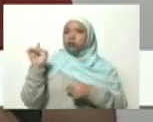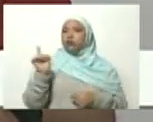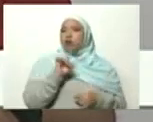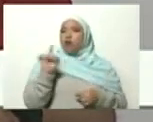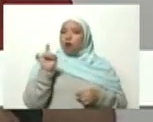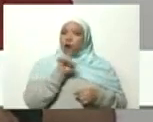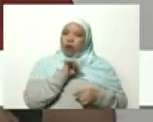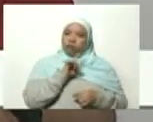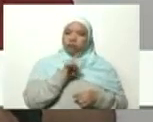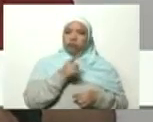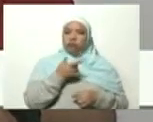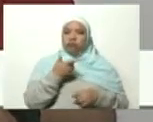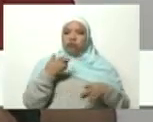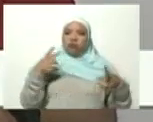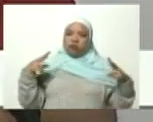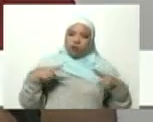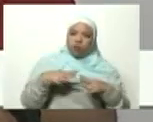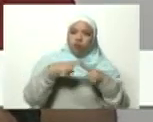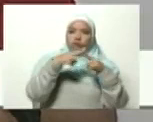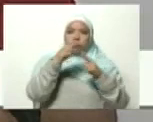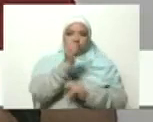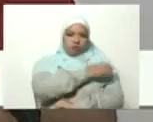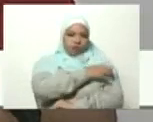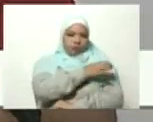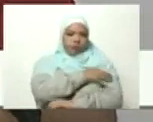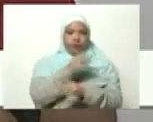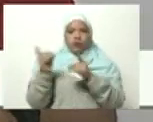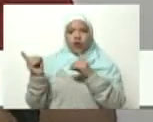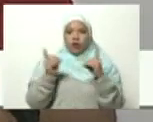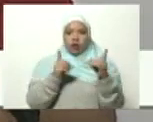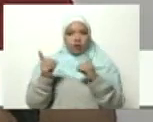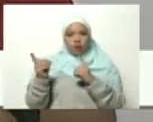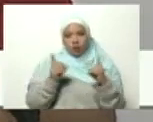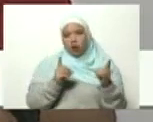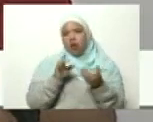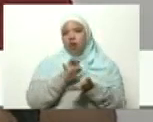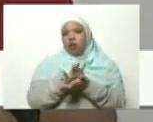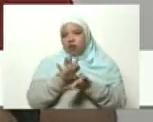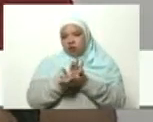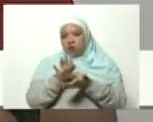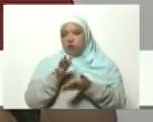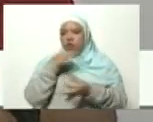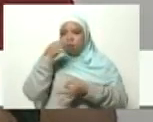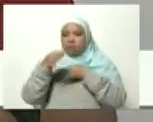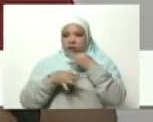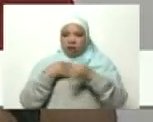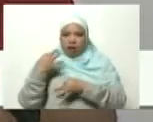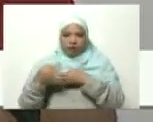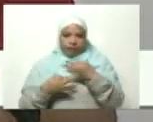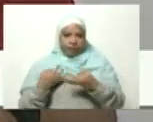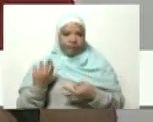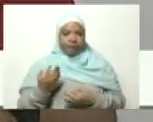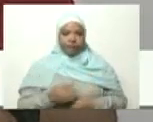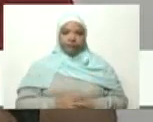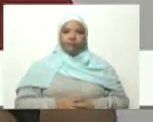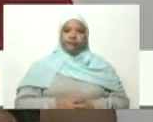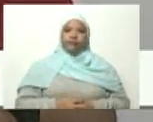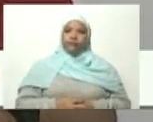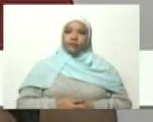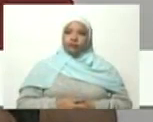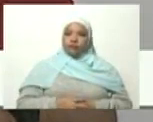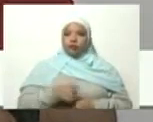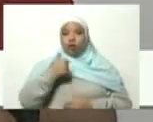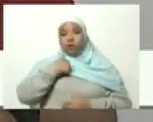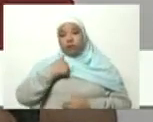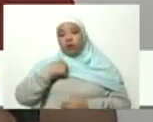No. No. Eso no está contemplado en ninguna parte. Nuestra posición es muy clara y firme